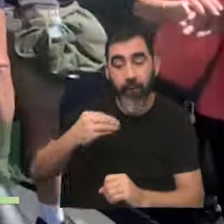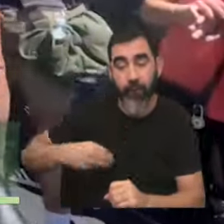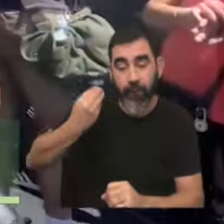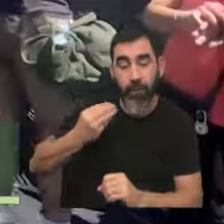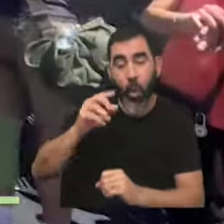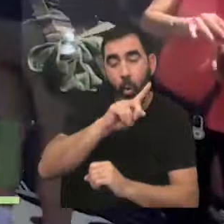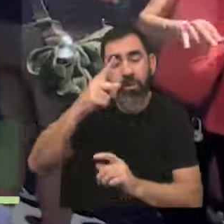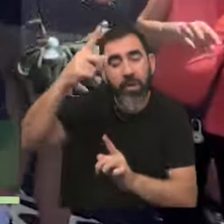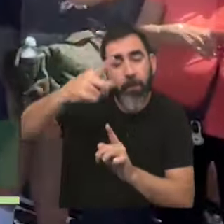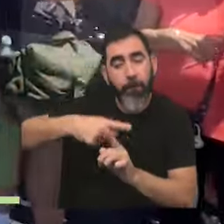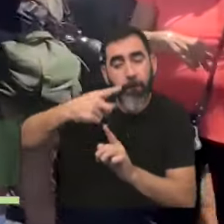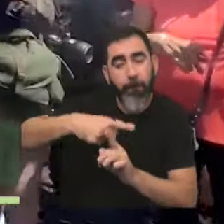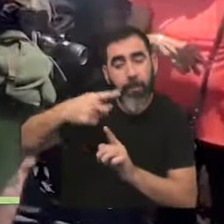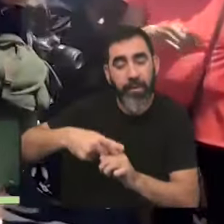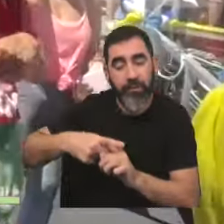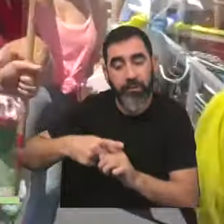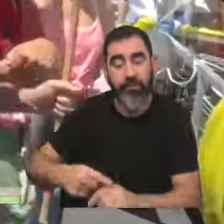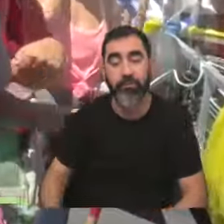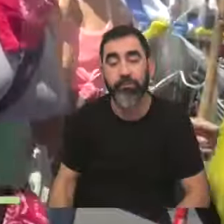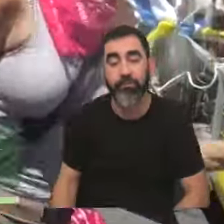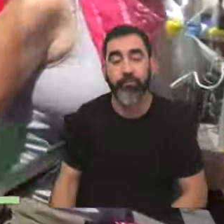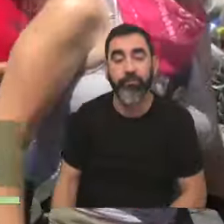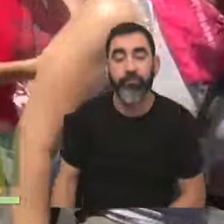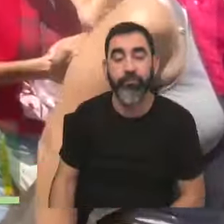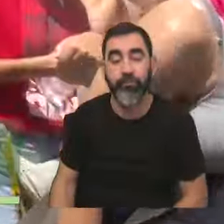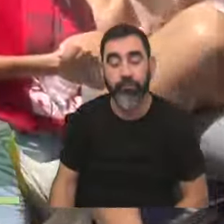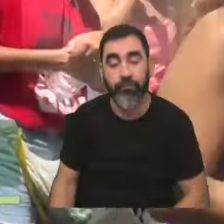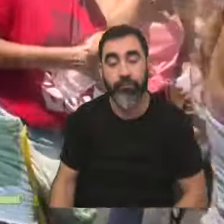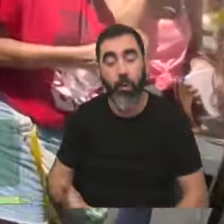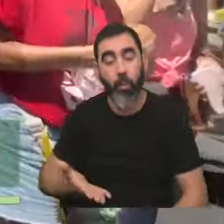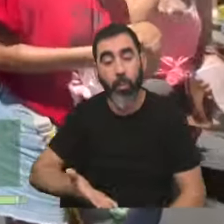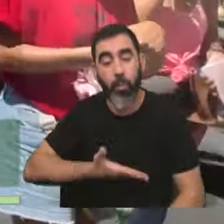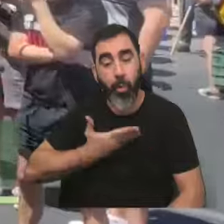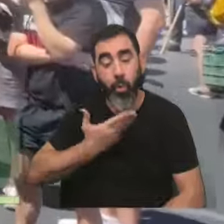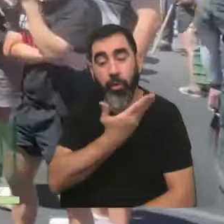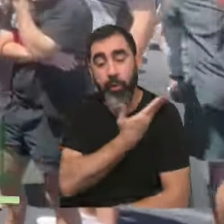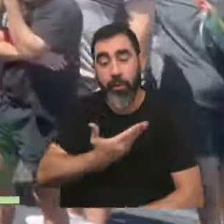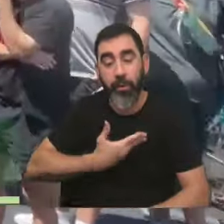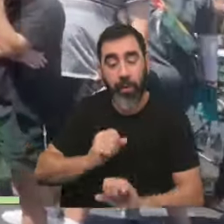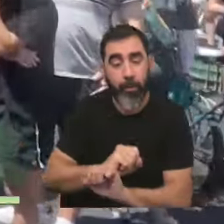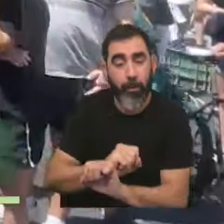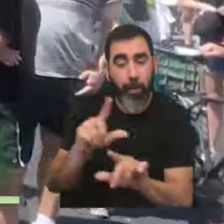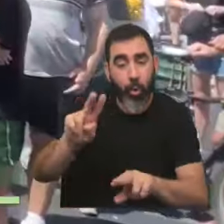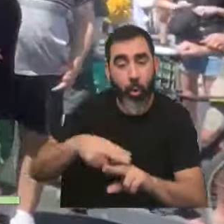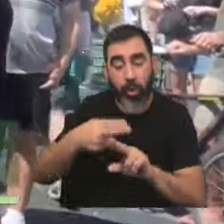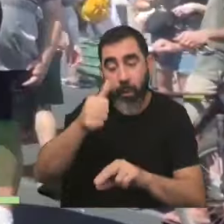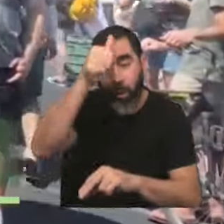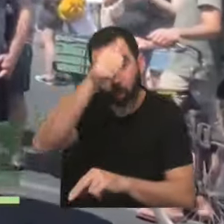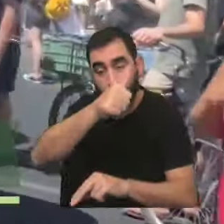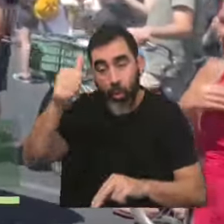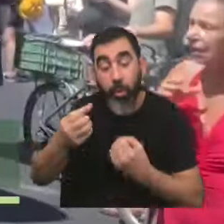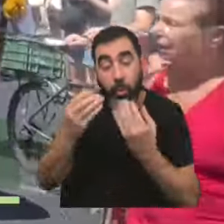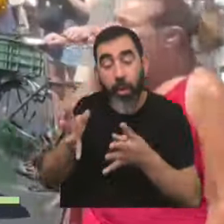Casi 11 meses de cautiverio según el ejército israelí las protestas contra el gobierno se intensificaron nuevamente este domingo después de que el